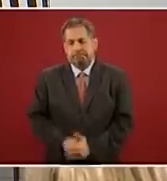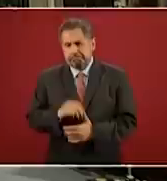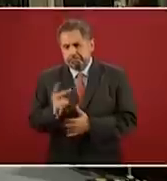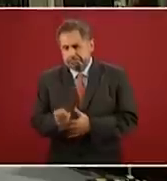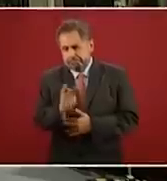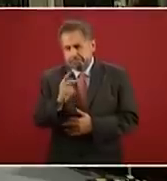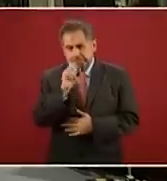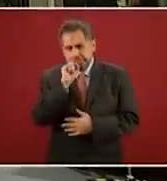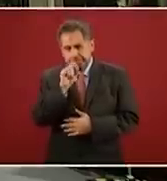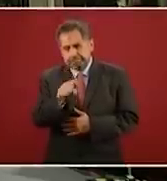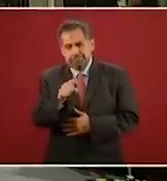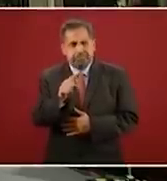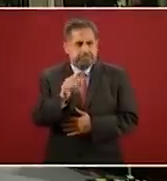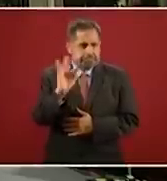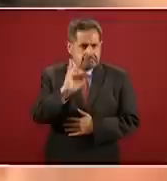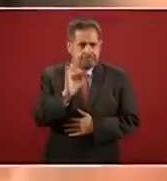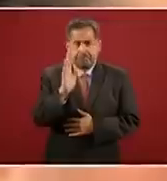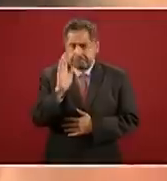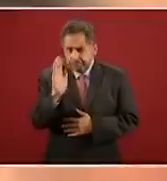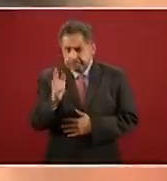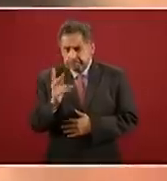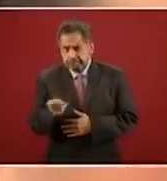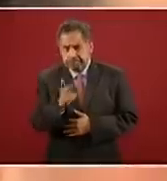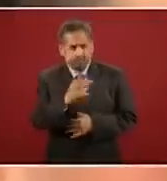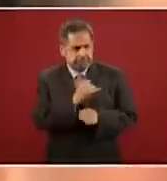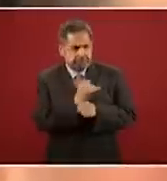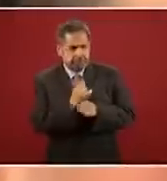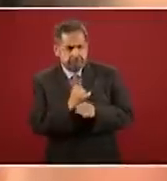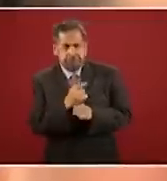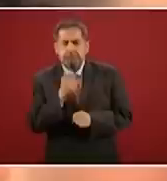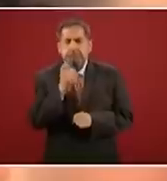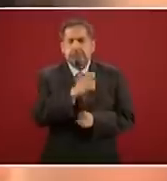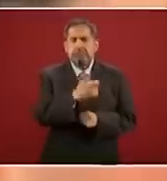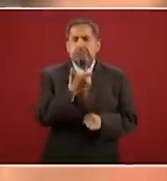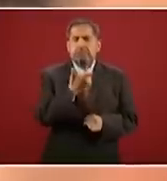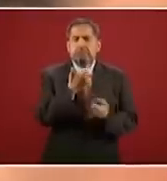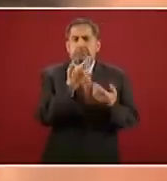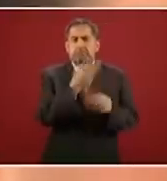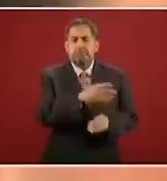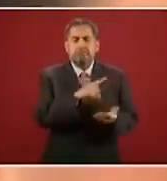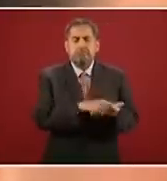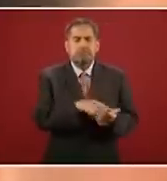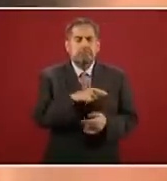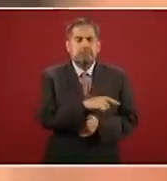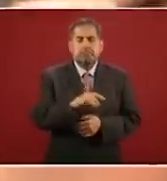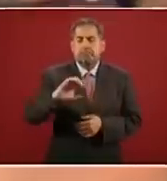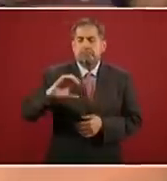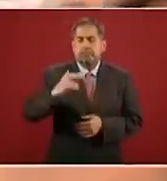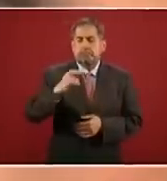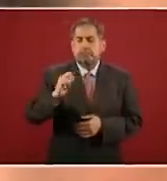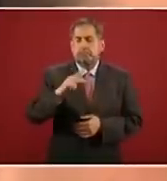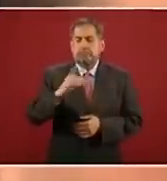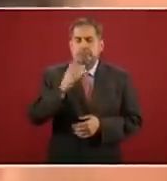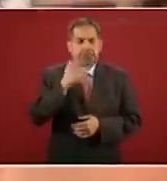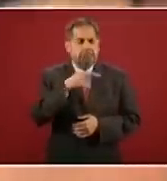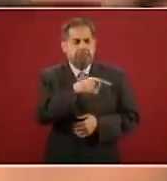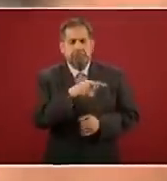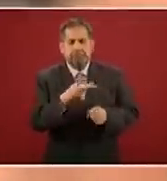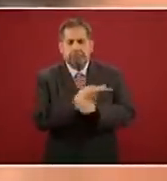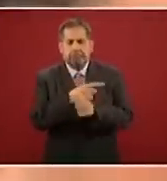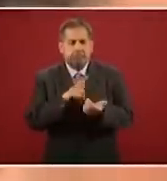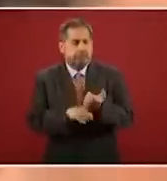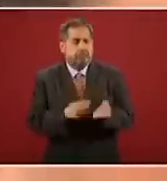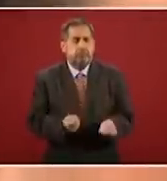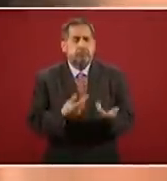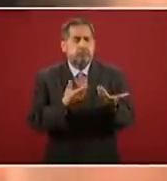preguntarle también si ya se hizo la investigación de las cuentas de Joaquín El Chapo Guzmán. Decían que iban a detectar a ver cuánto había